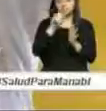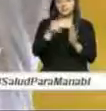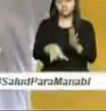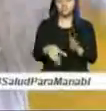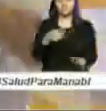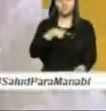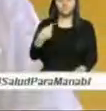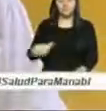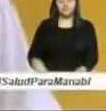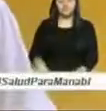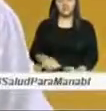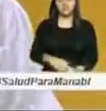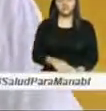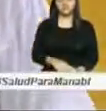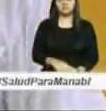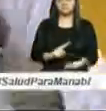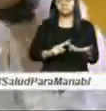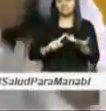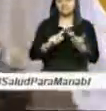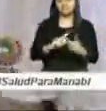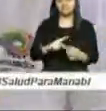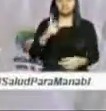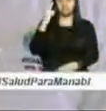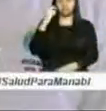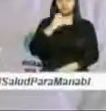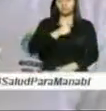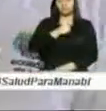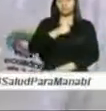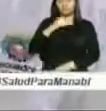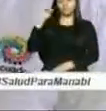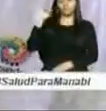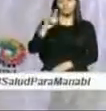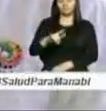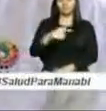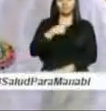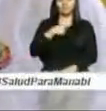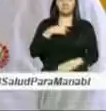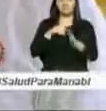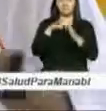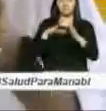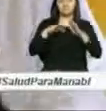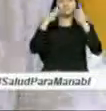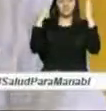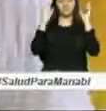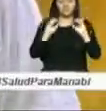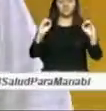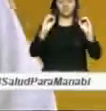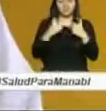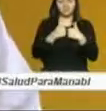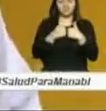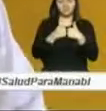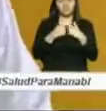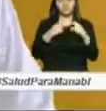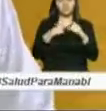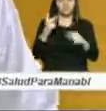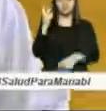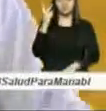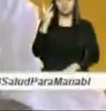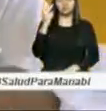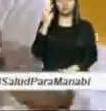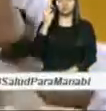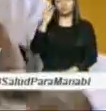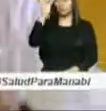China, Samaritan Purse, etcétera, pero 2 nuestros. Eso es lo que no sale en los periódicos, ese es el gasto público. Tenemos los 2 de